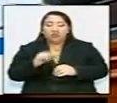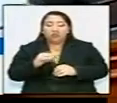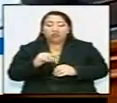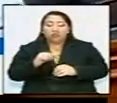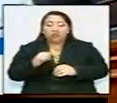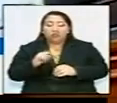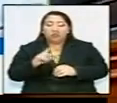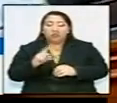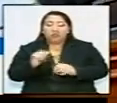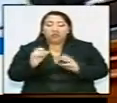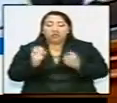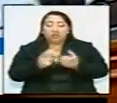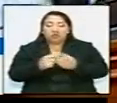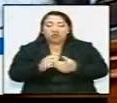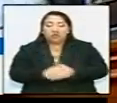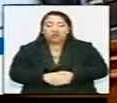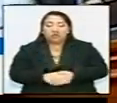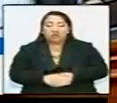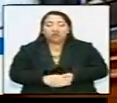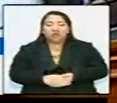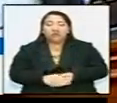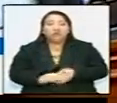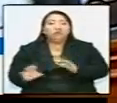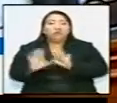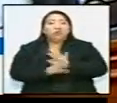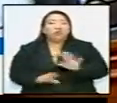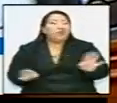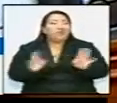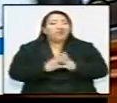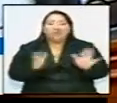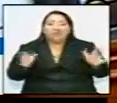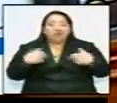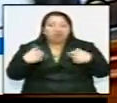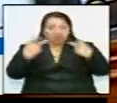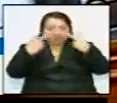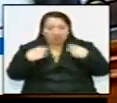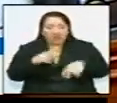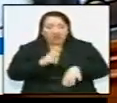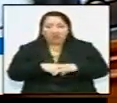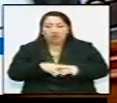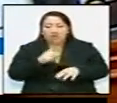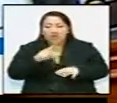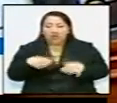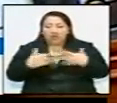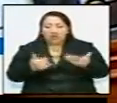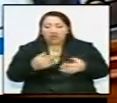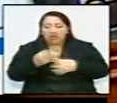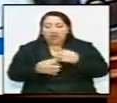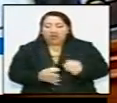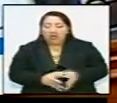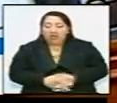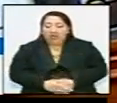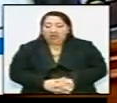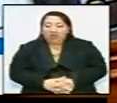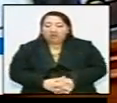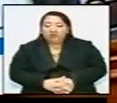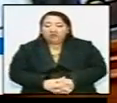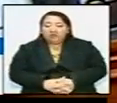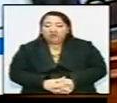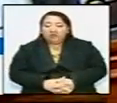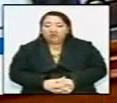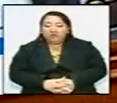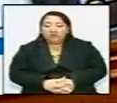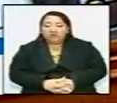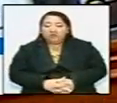inmunidad parlamentaria. Entonces, quisiera aclarar ese punto y cada vez que se pueda mencionar sobre mi levantamiento de